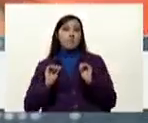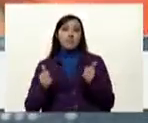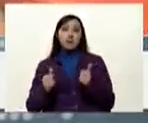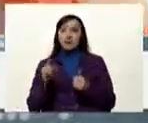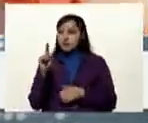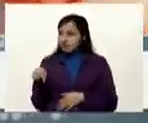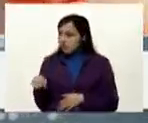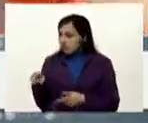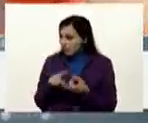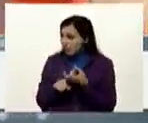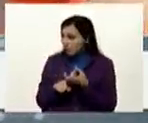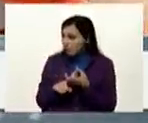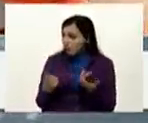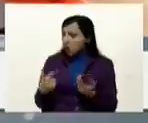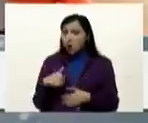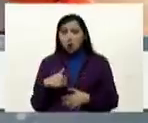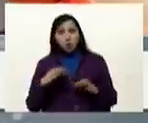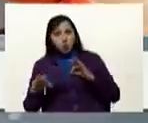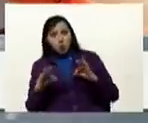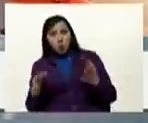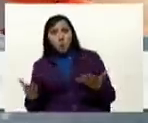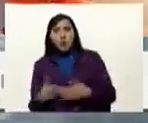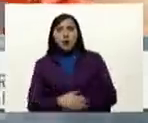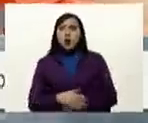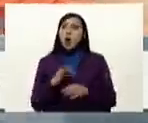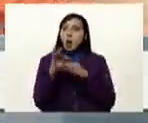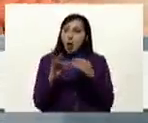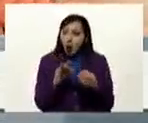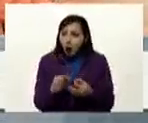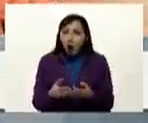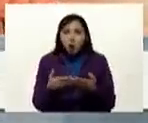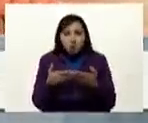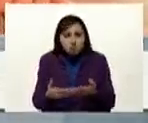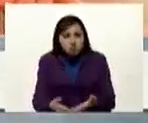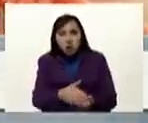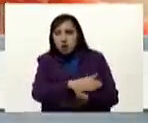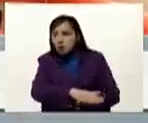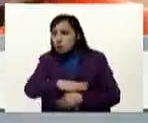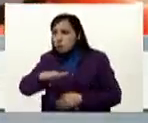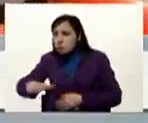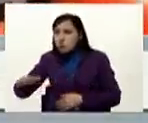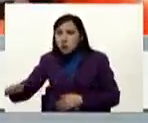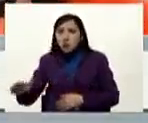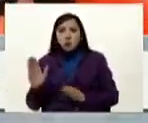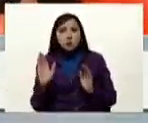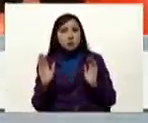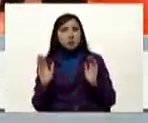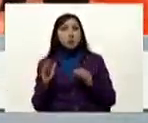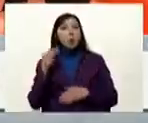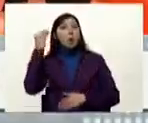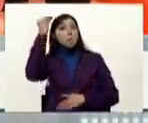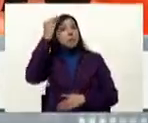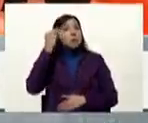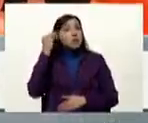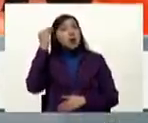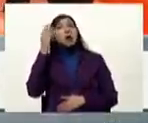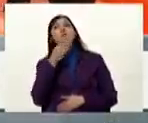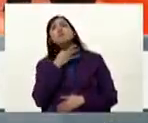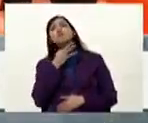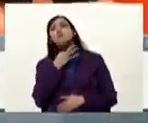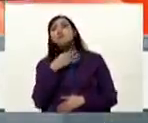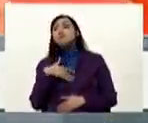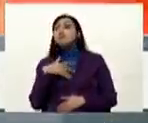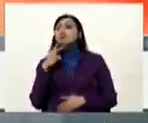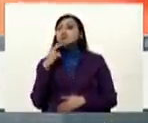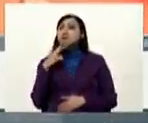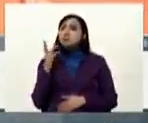Silvia? Uno va preparando los regalos para los muchachos, para los niños, ya pensando qué les gustará.